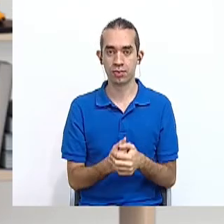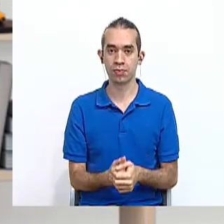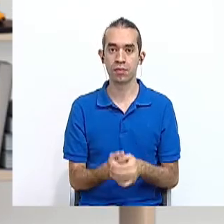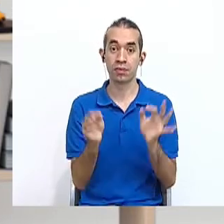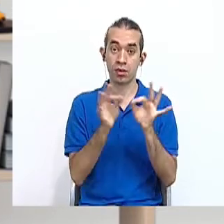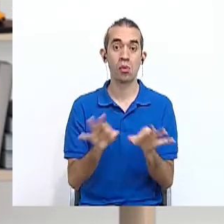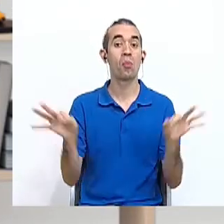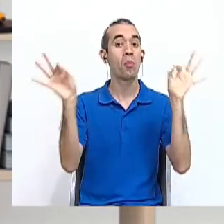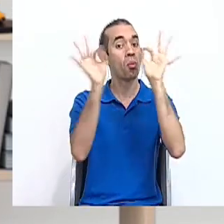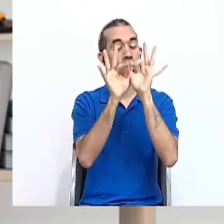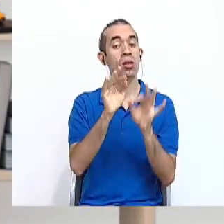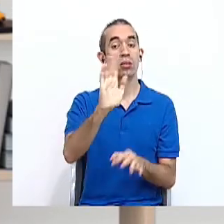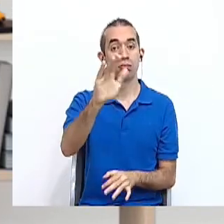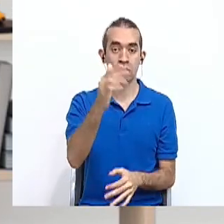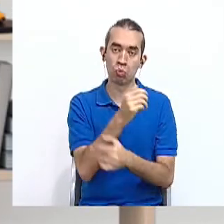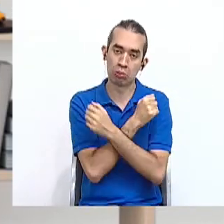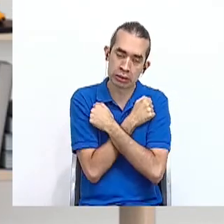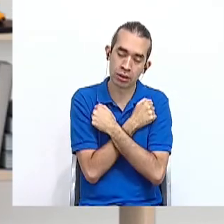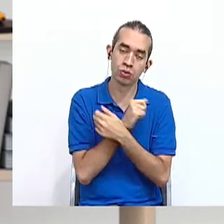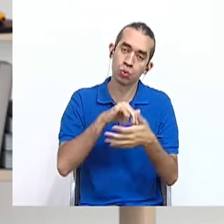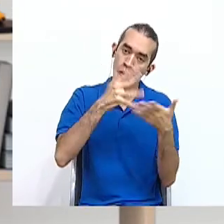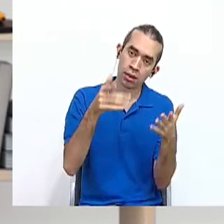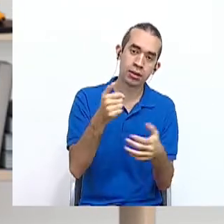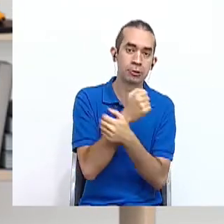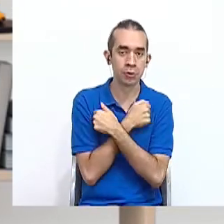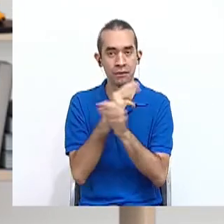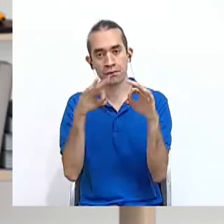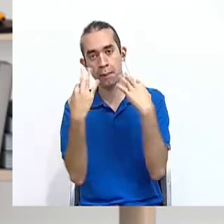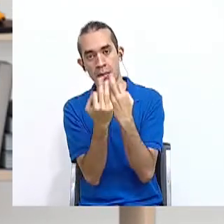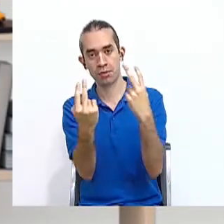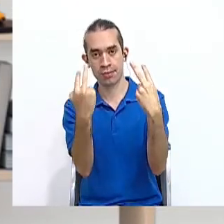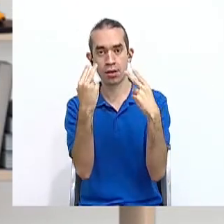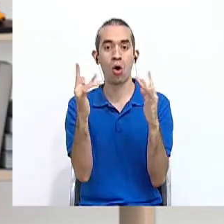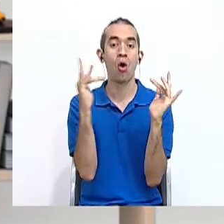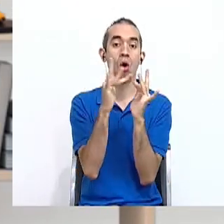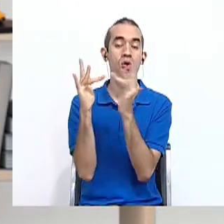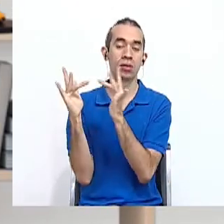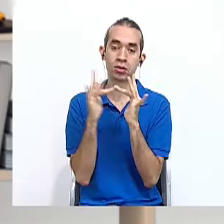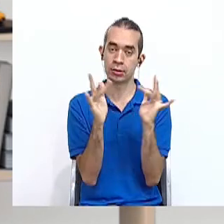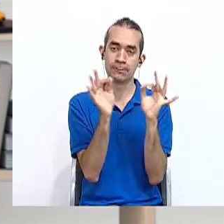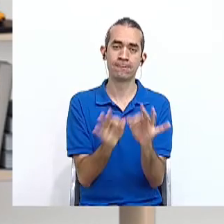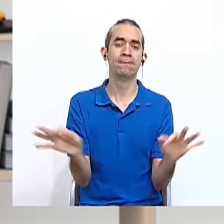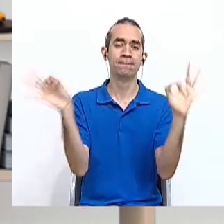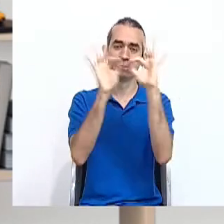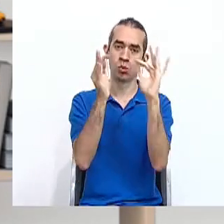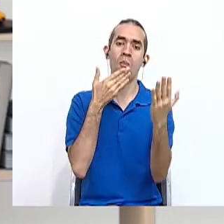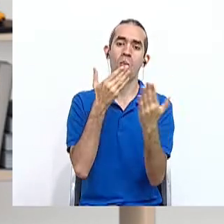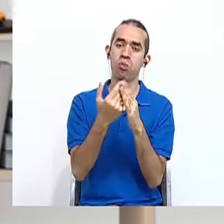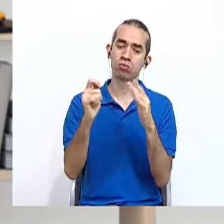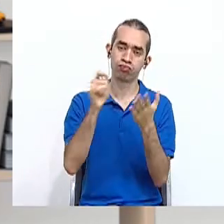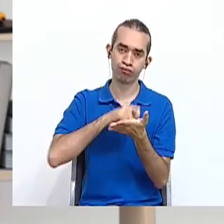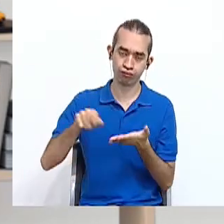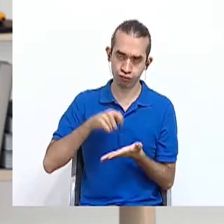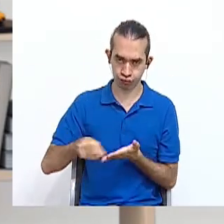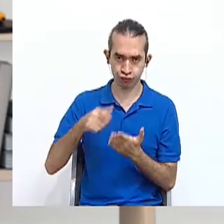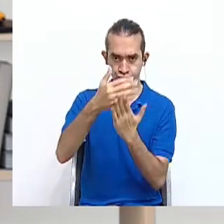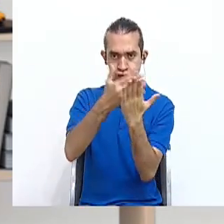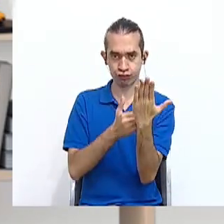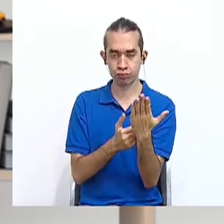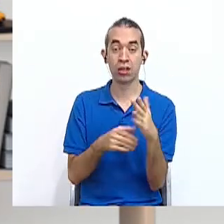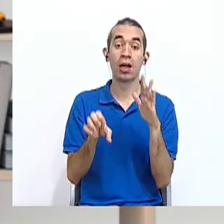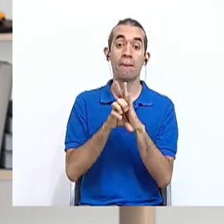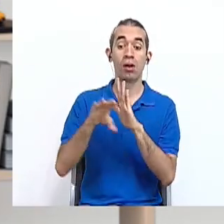importante, queridos estudiantes, familia que nos está viendo, los conectores son esenciales para un buen escrito. Si usted no tiene la